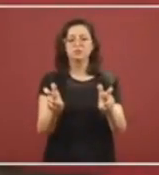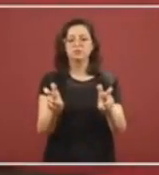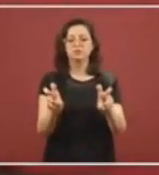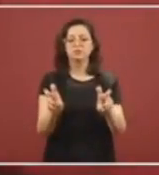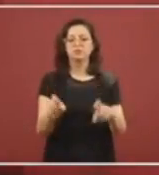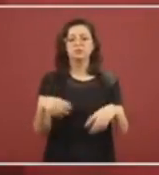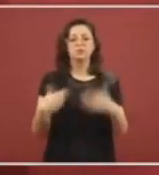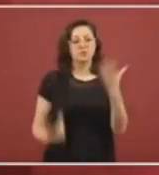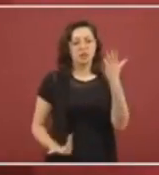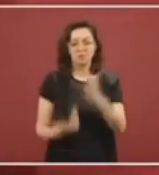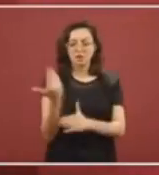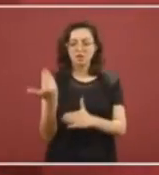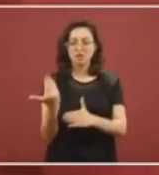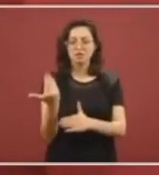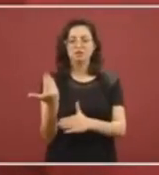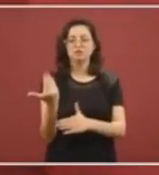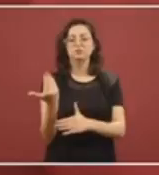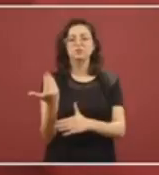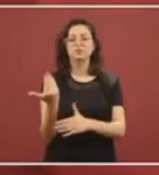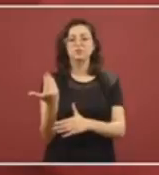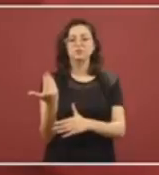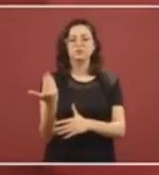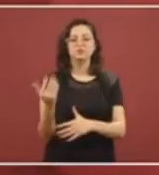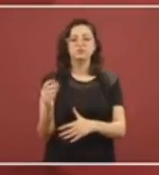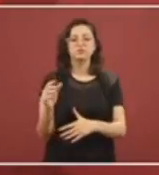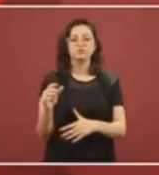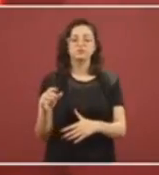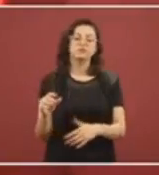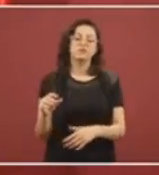en las mañanas, bueno, hasta hoy,